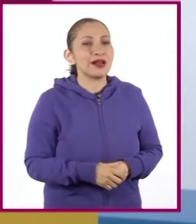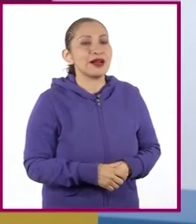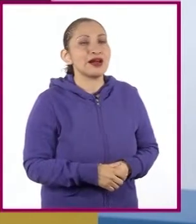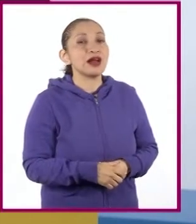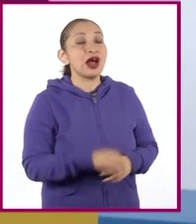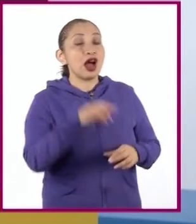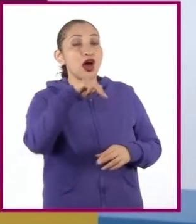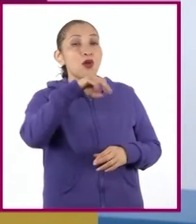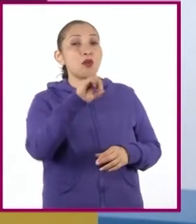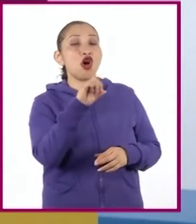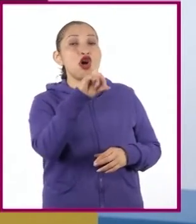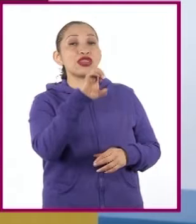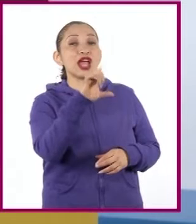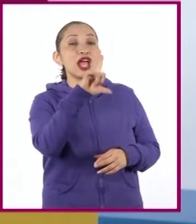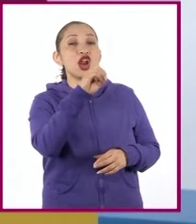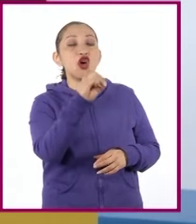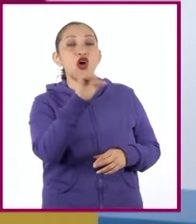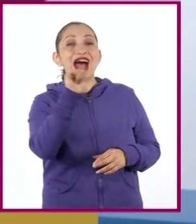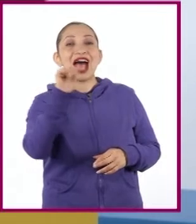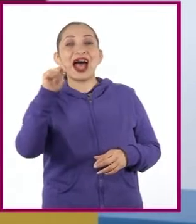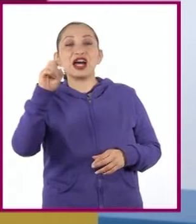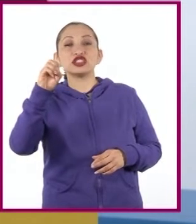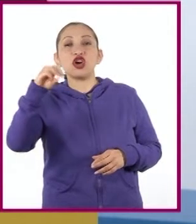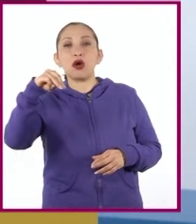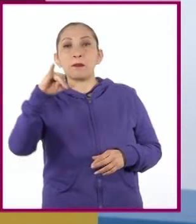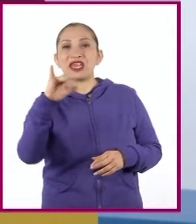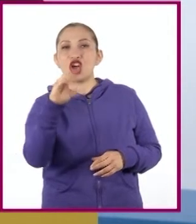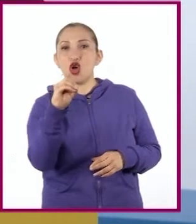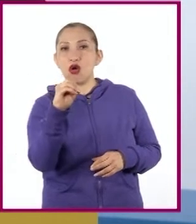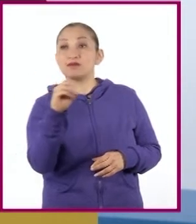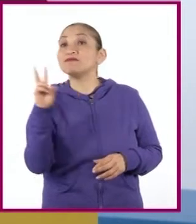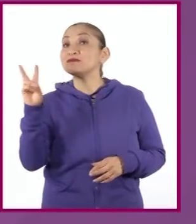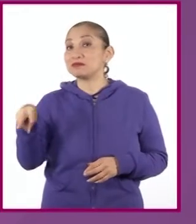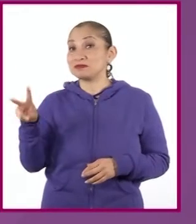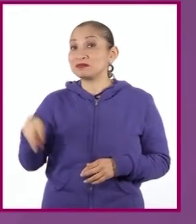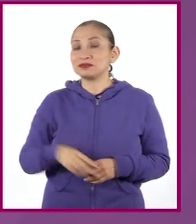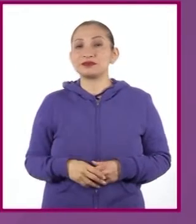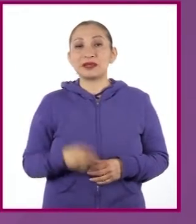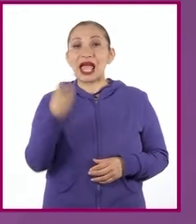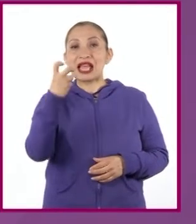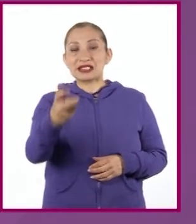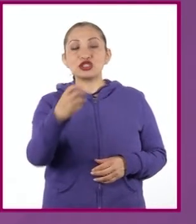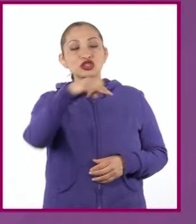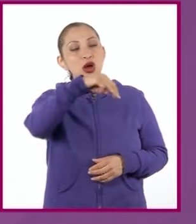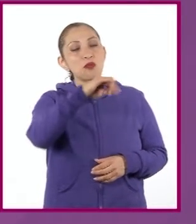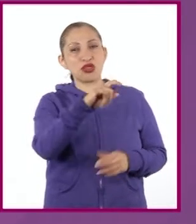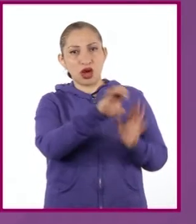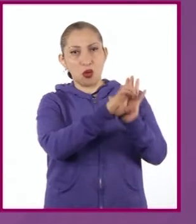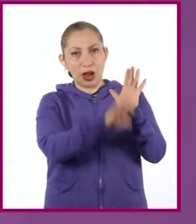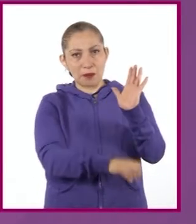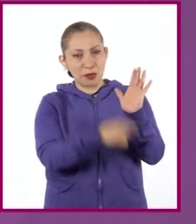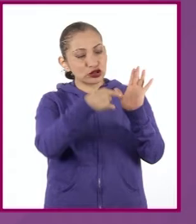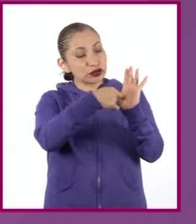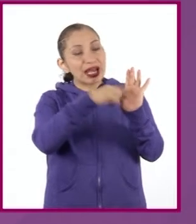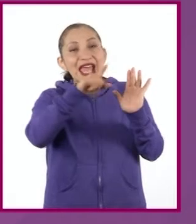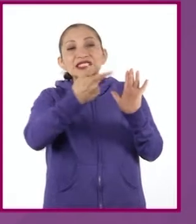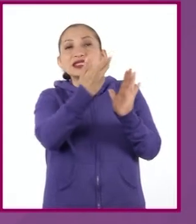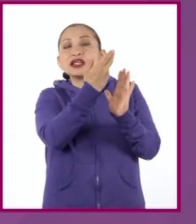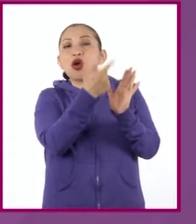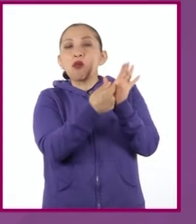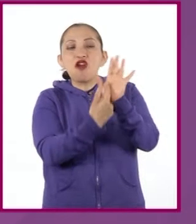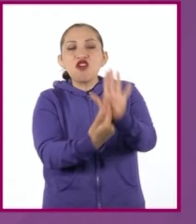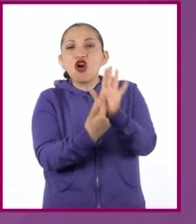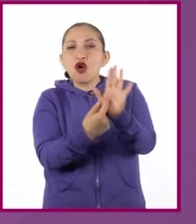el modelo atómico. ¡Es correcto! Estos modelos son una representación gráfica